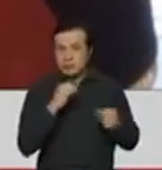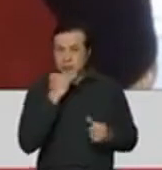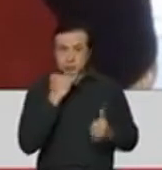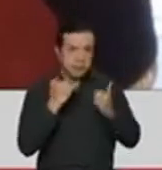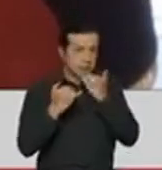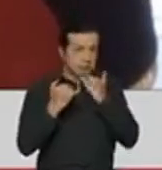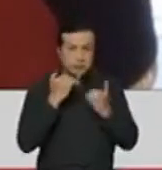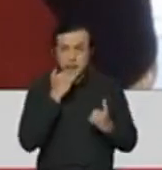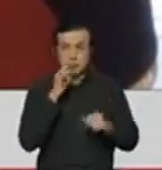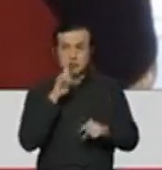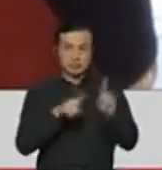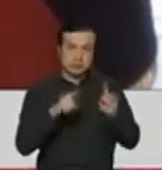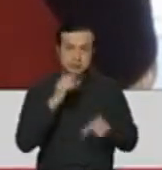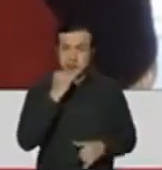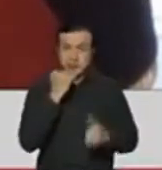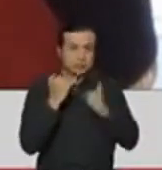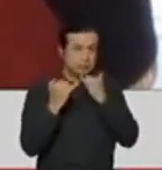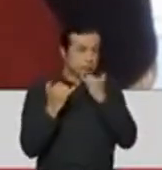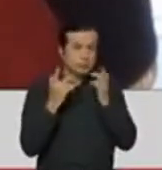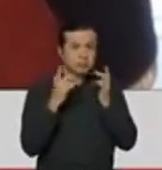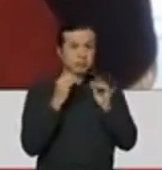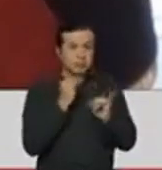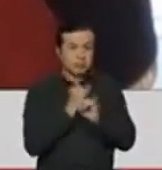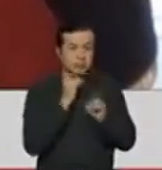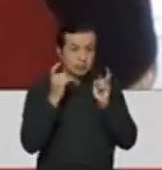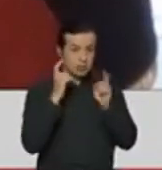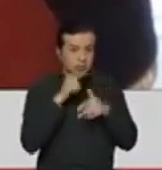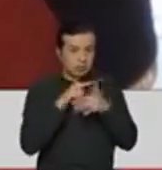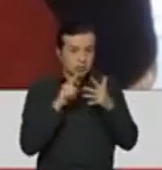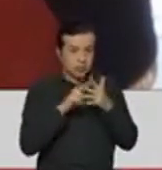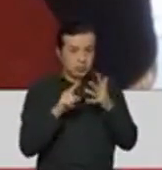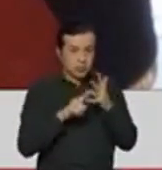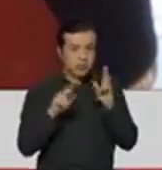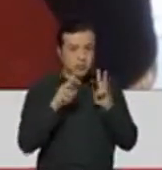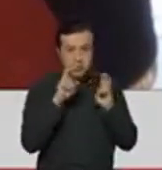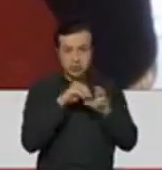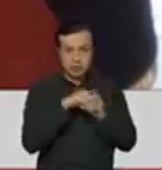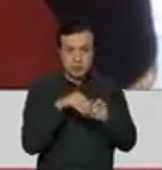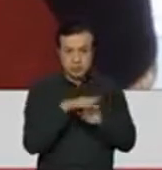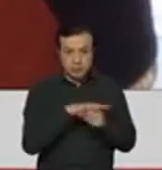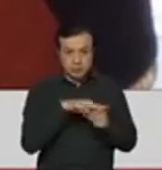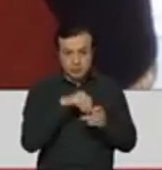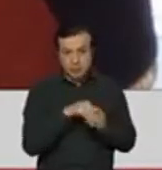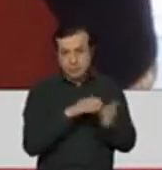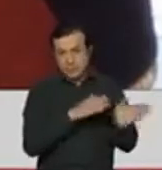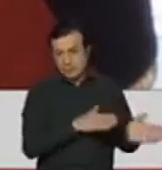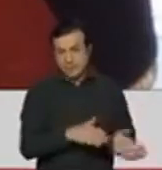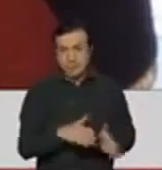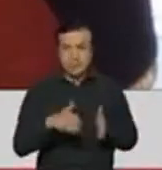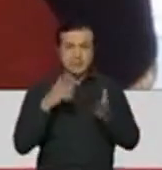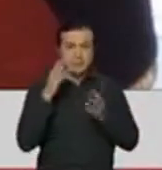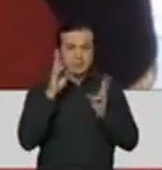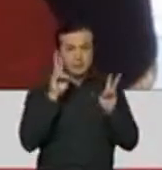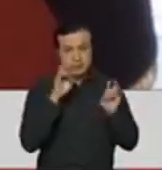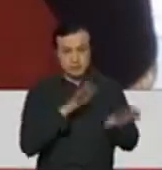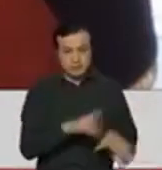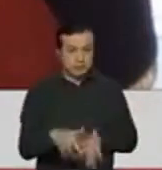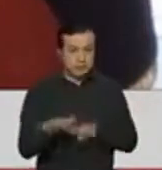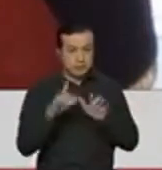incumplimientos con entes de control, temas internos o informáticos que hay